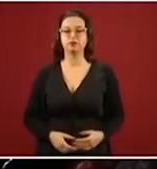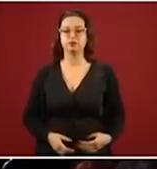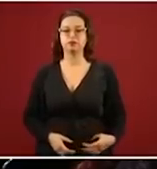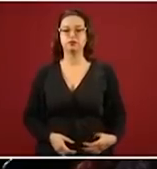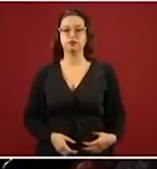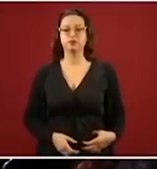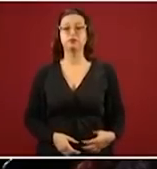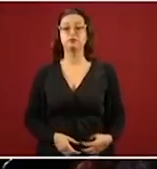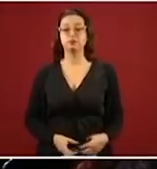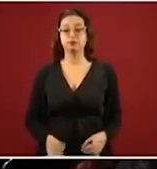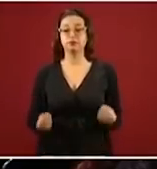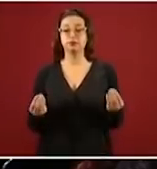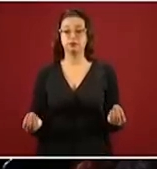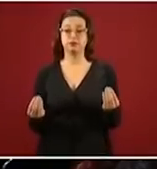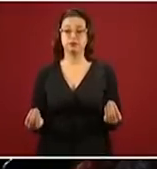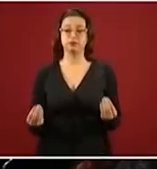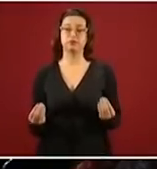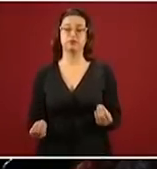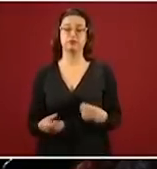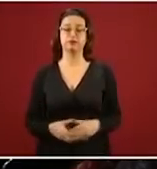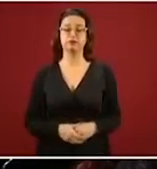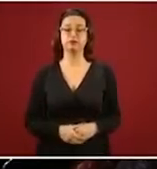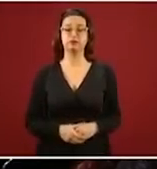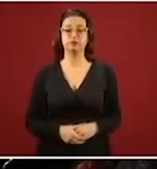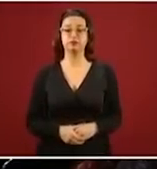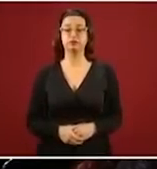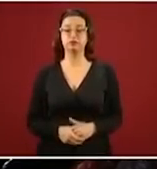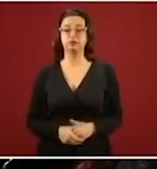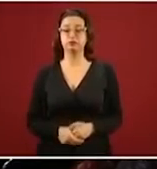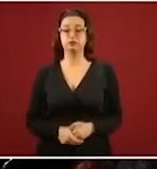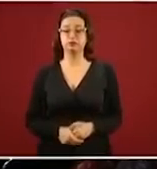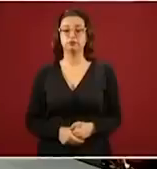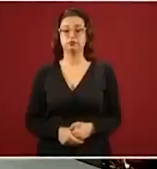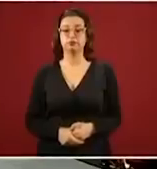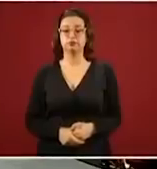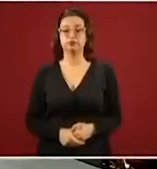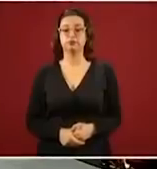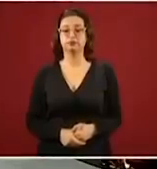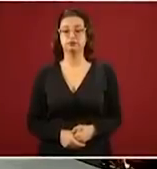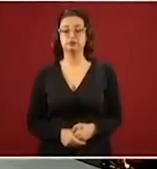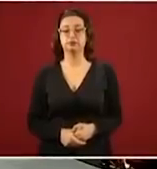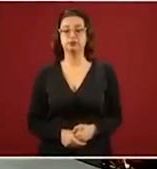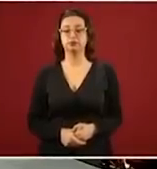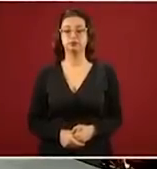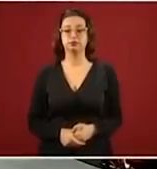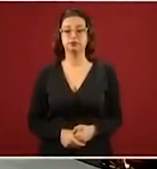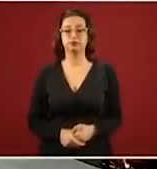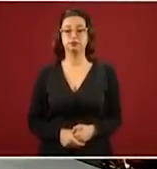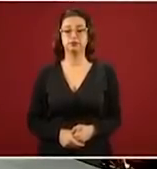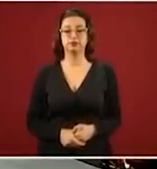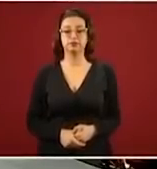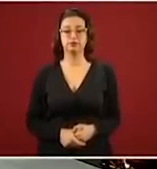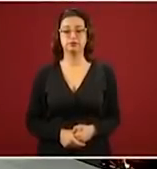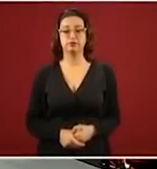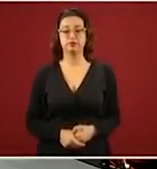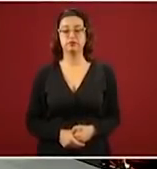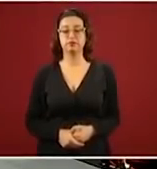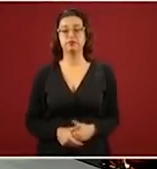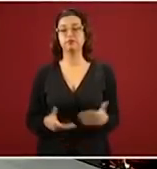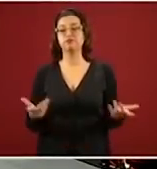bastantes bastantes no lo comentábamos con la característica del